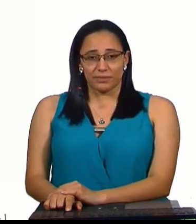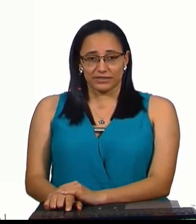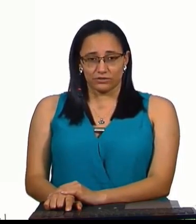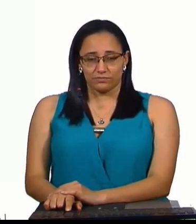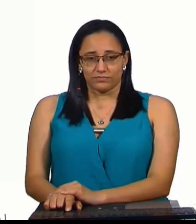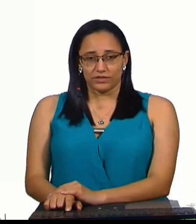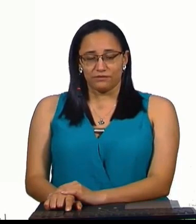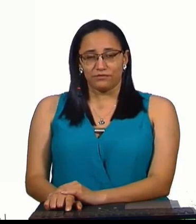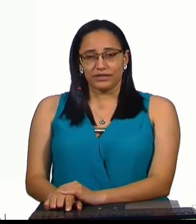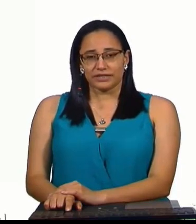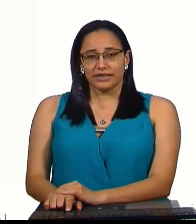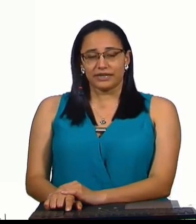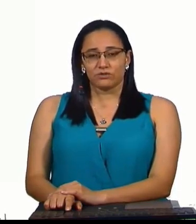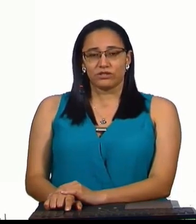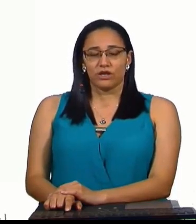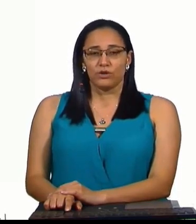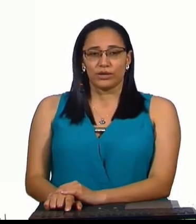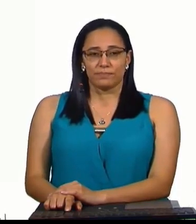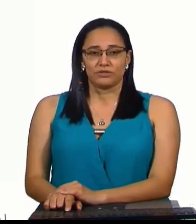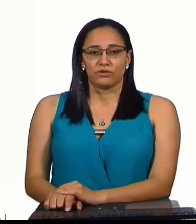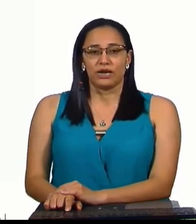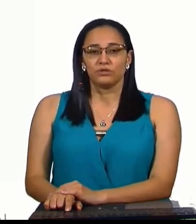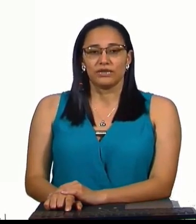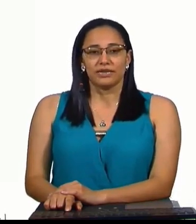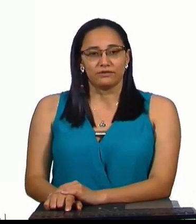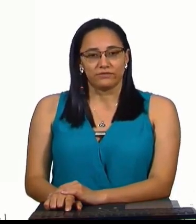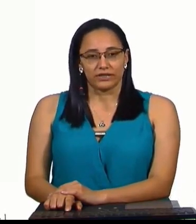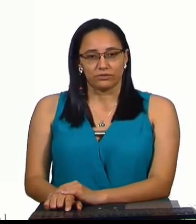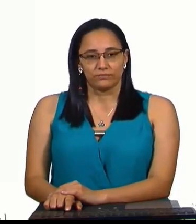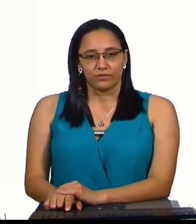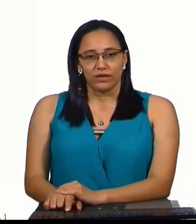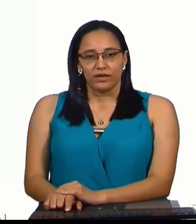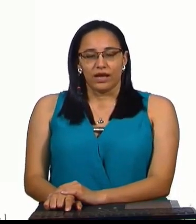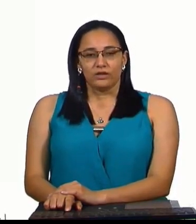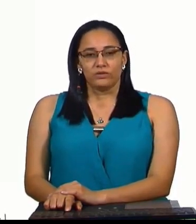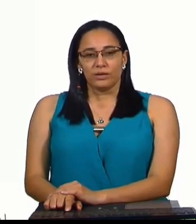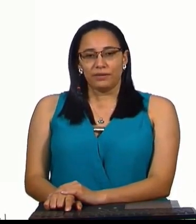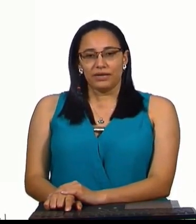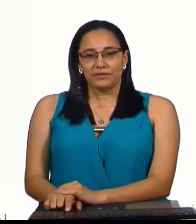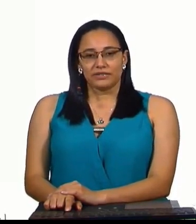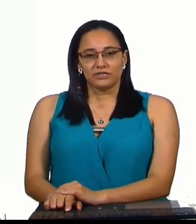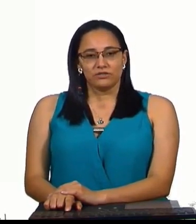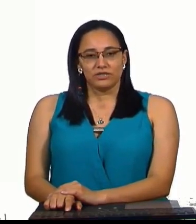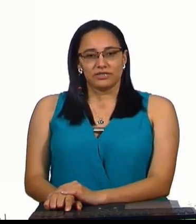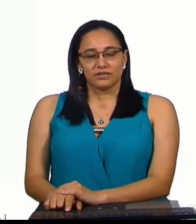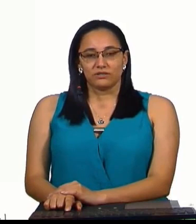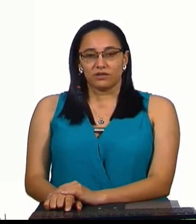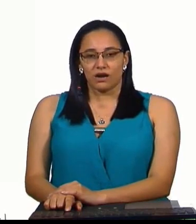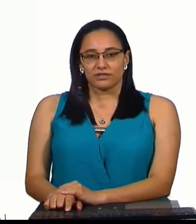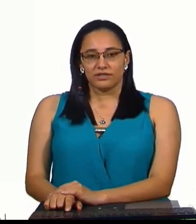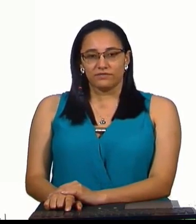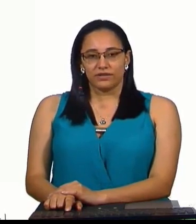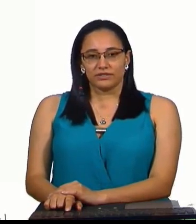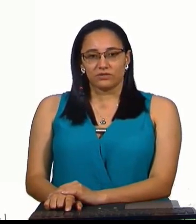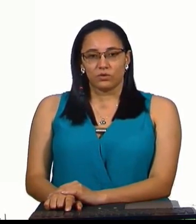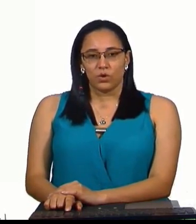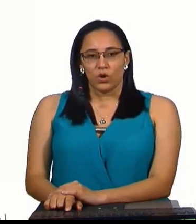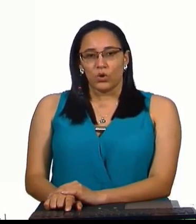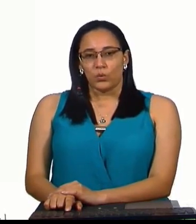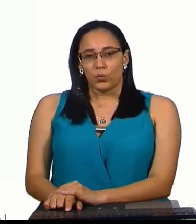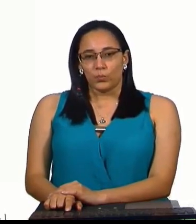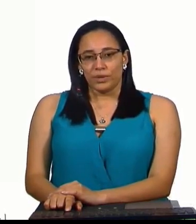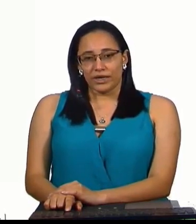lo que pasó. El effect es el resultado de lo que pasó, causa y efecto. Algunas palabras que se utilizan con cause and effect